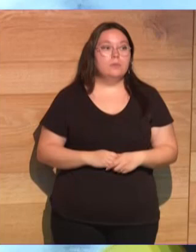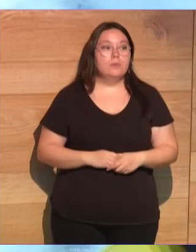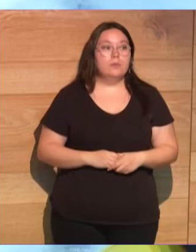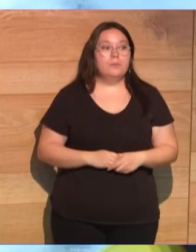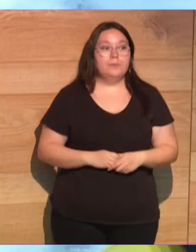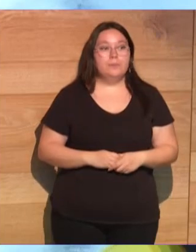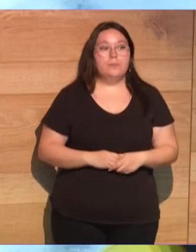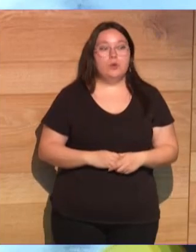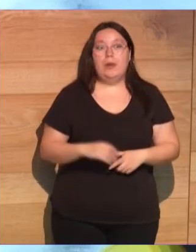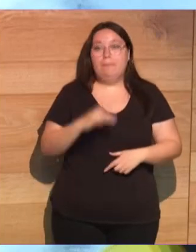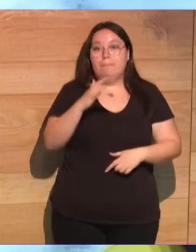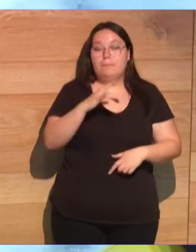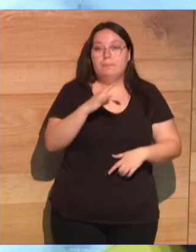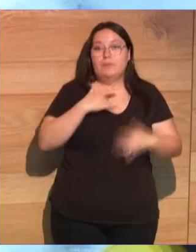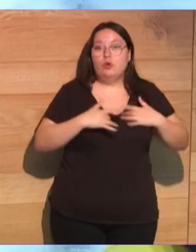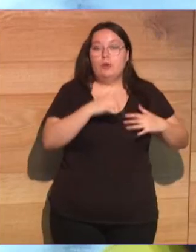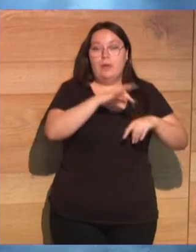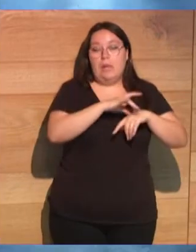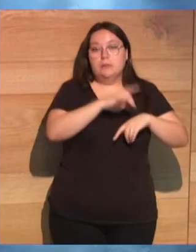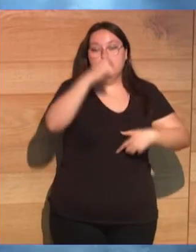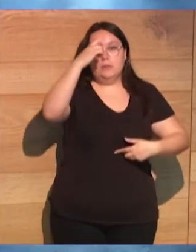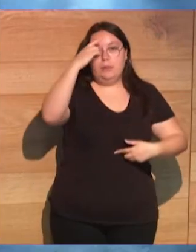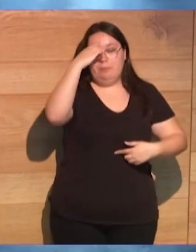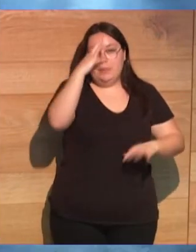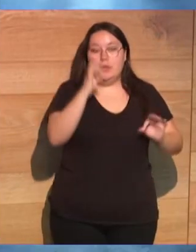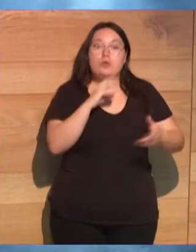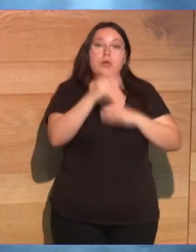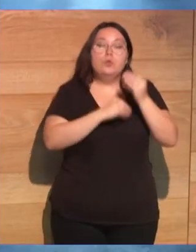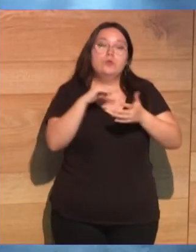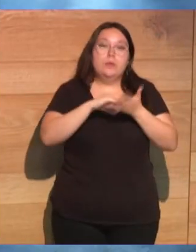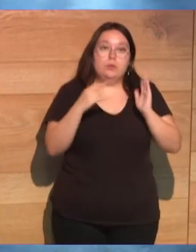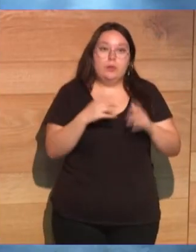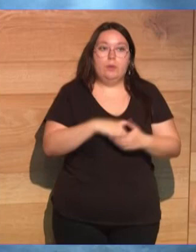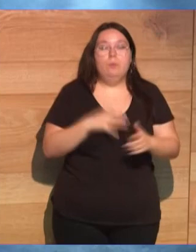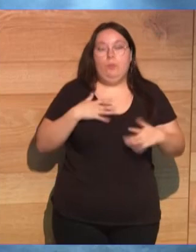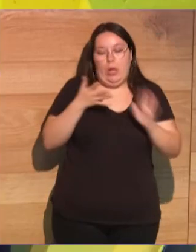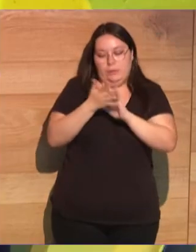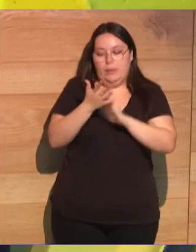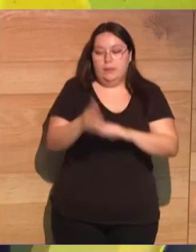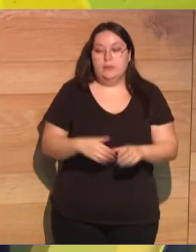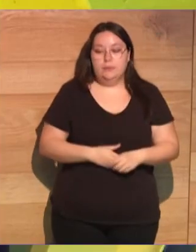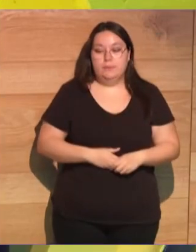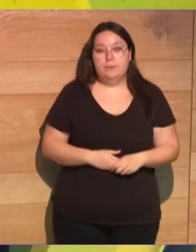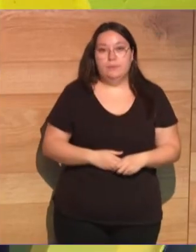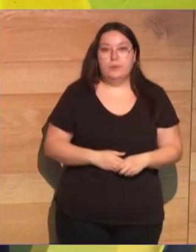mental adictiva relacionada con el uso de la tecnología. Me voy a explicar.